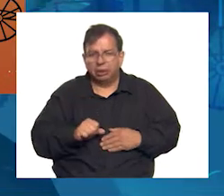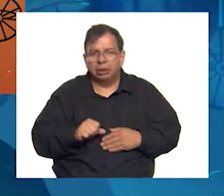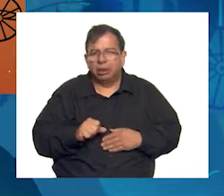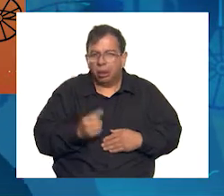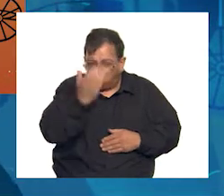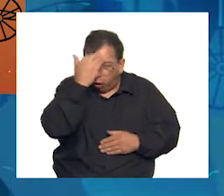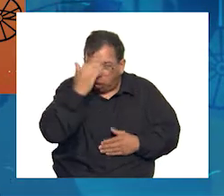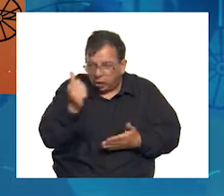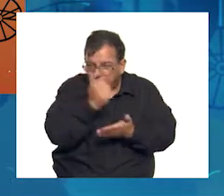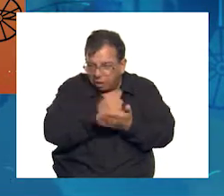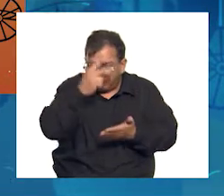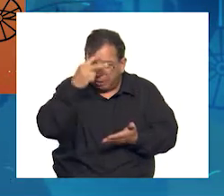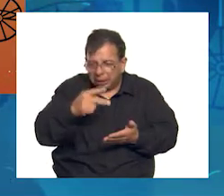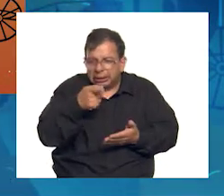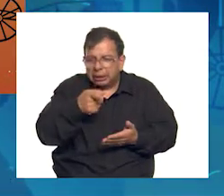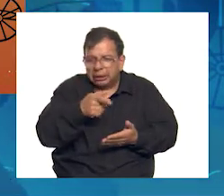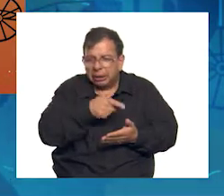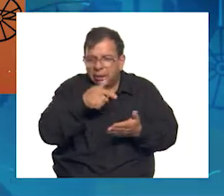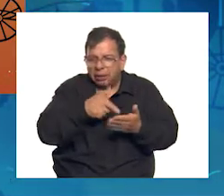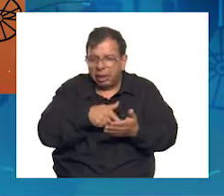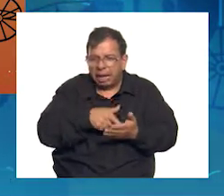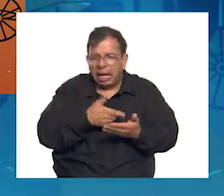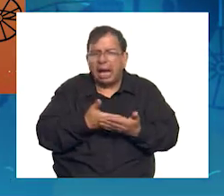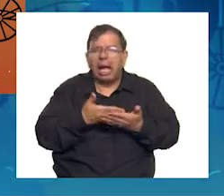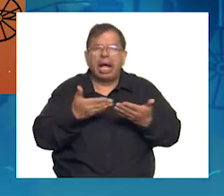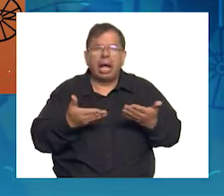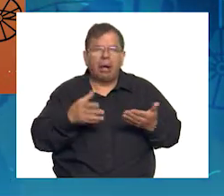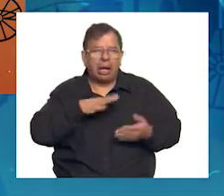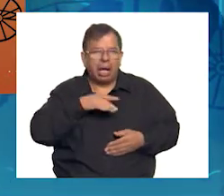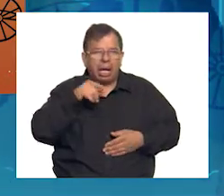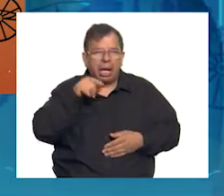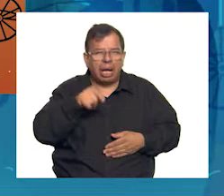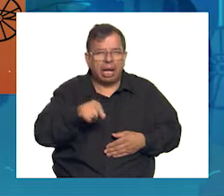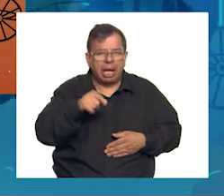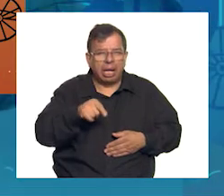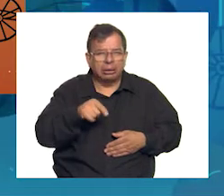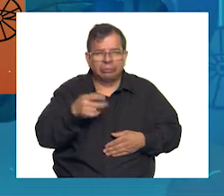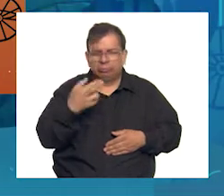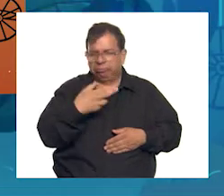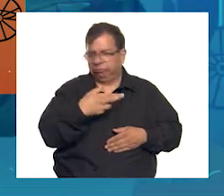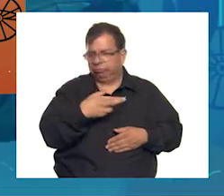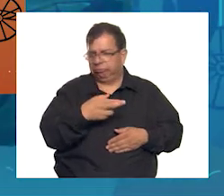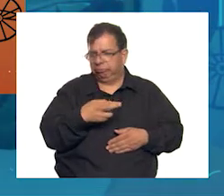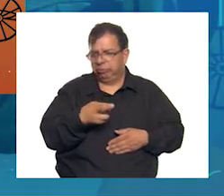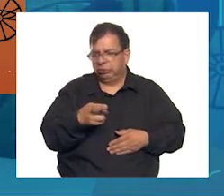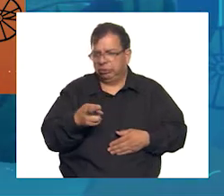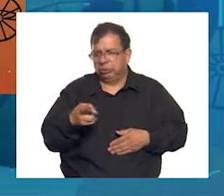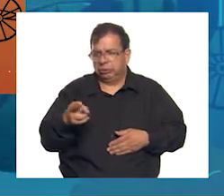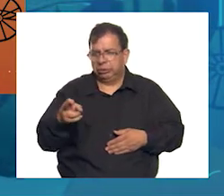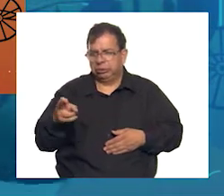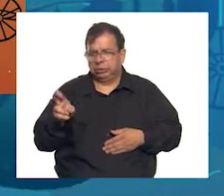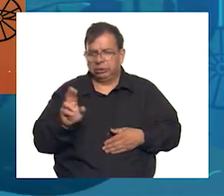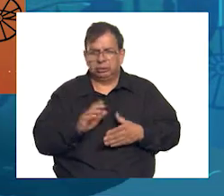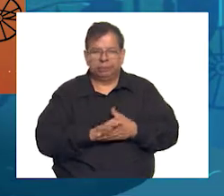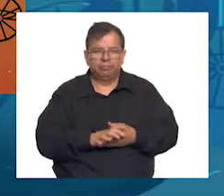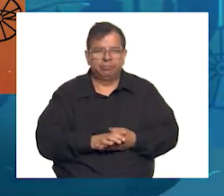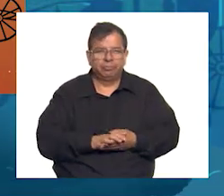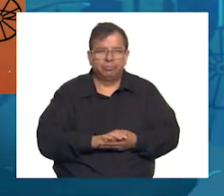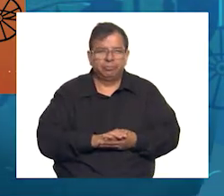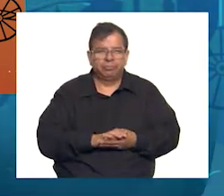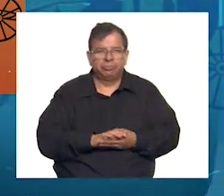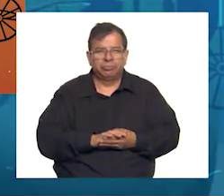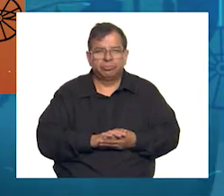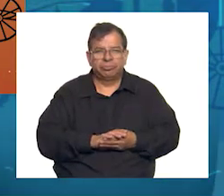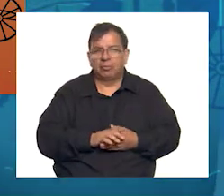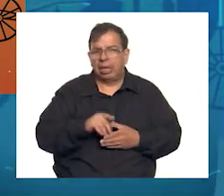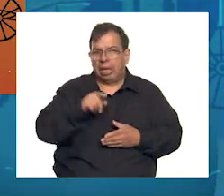la Ciudad de México, este lugar es donde actualmente está un restaurante de los Azulejos. Ya